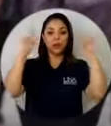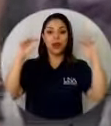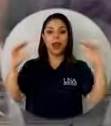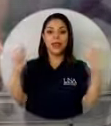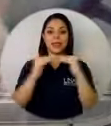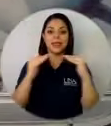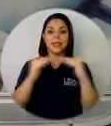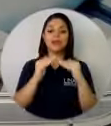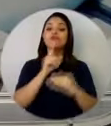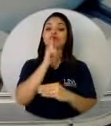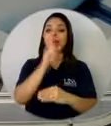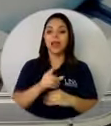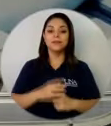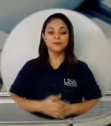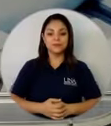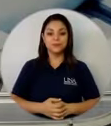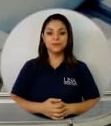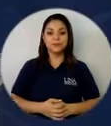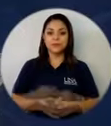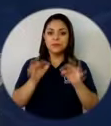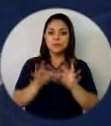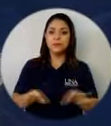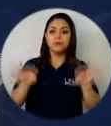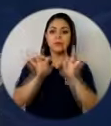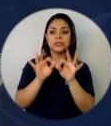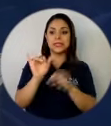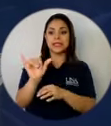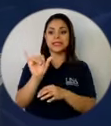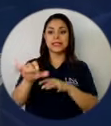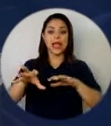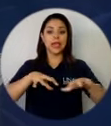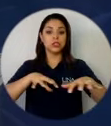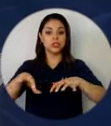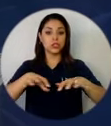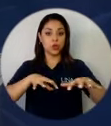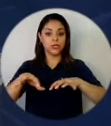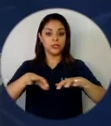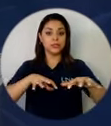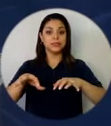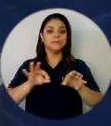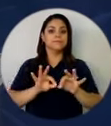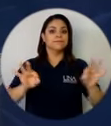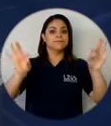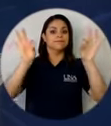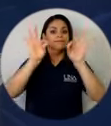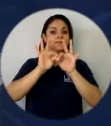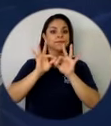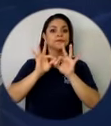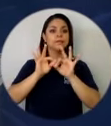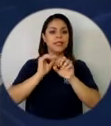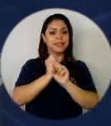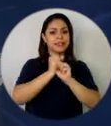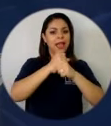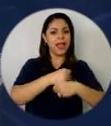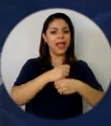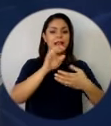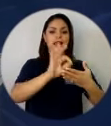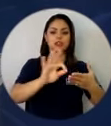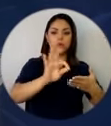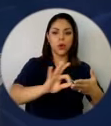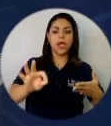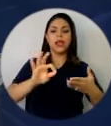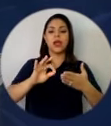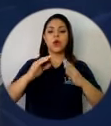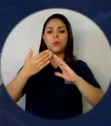lograr esa equidad real. Fundamental que esas acciones afirmativas se trasladen a la cotidianidad, o sea, a la comunidad, a